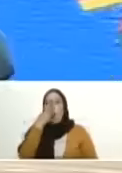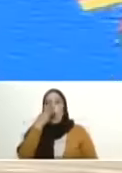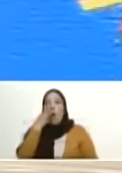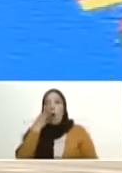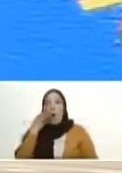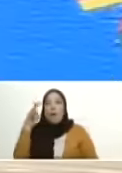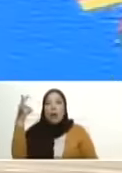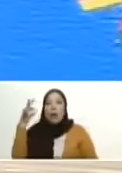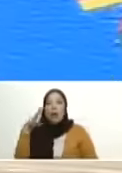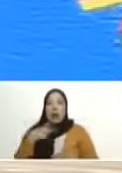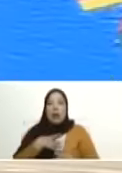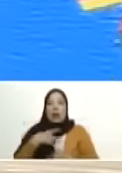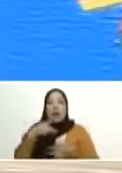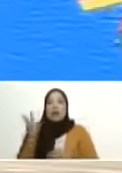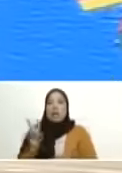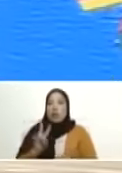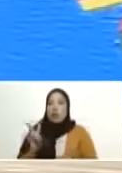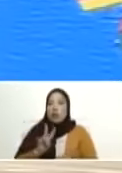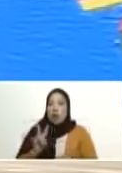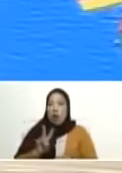de los intereses de Venezuela